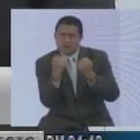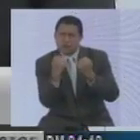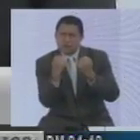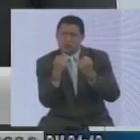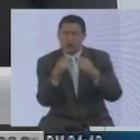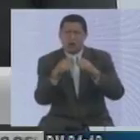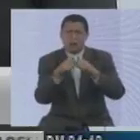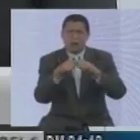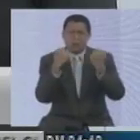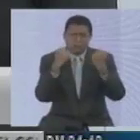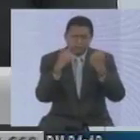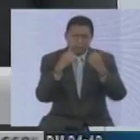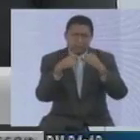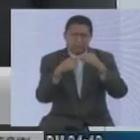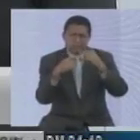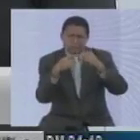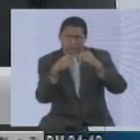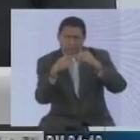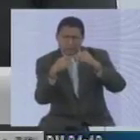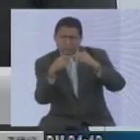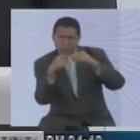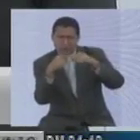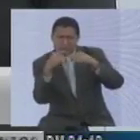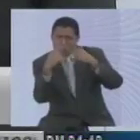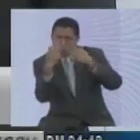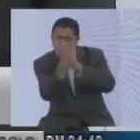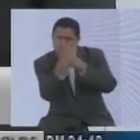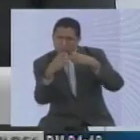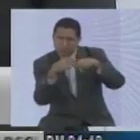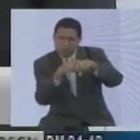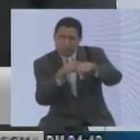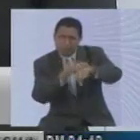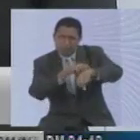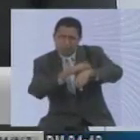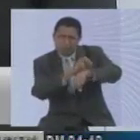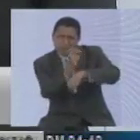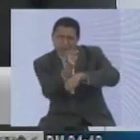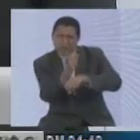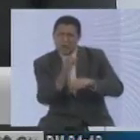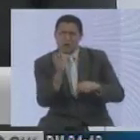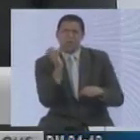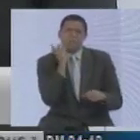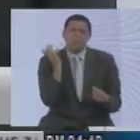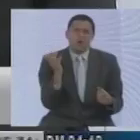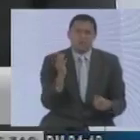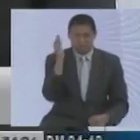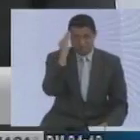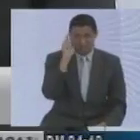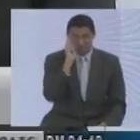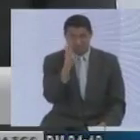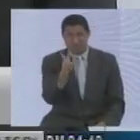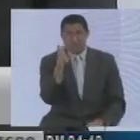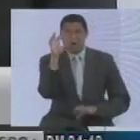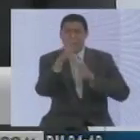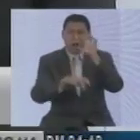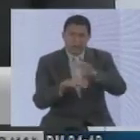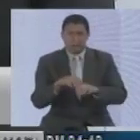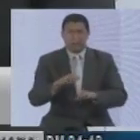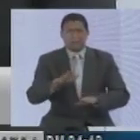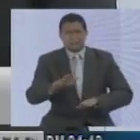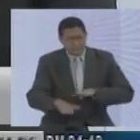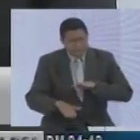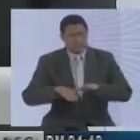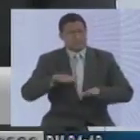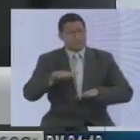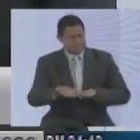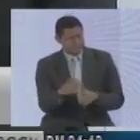fracturas serra normalmente cuando nos damos cuenta es porque el animal ha sufrido una lesión